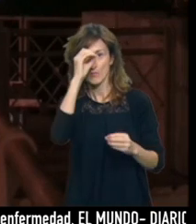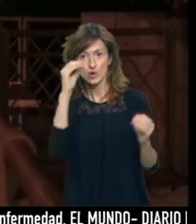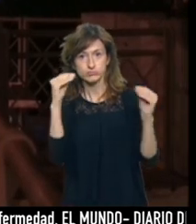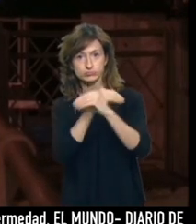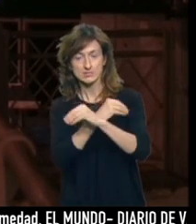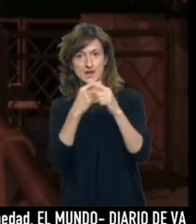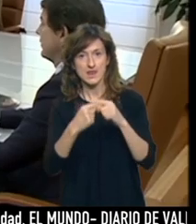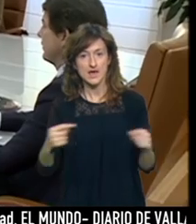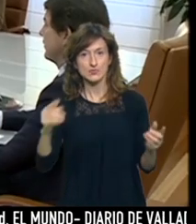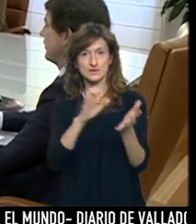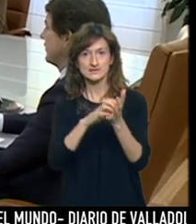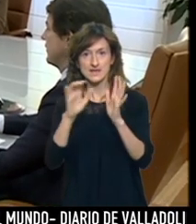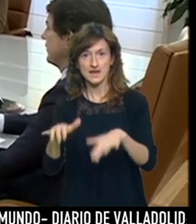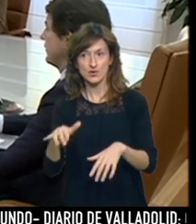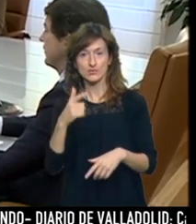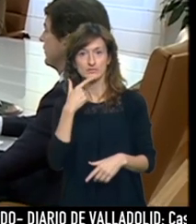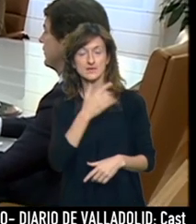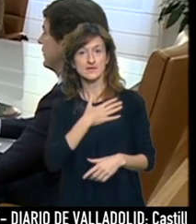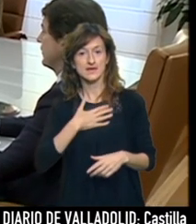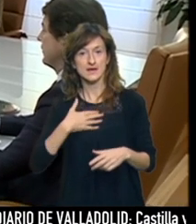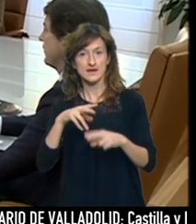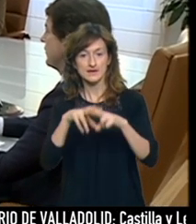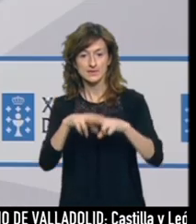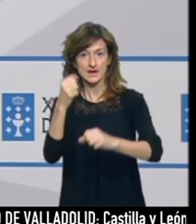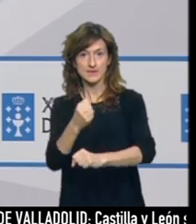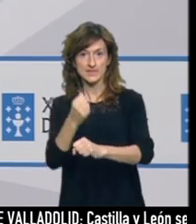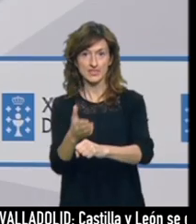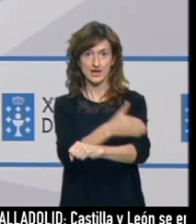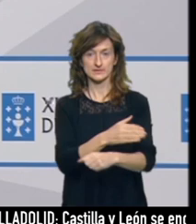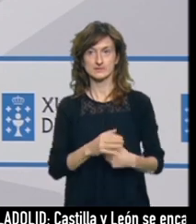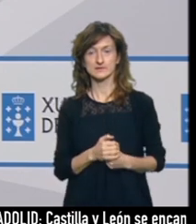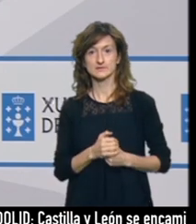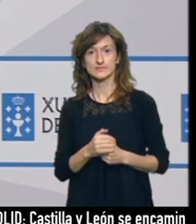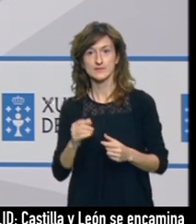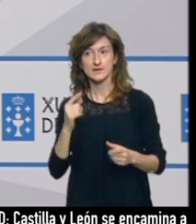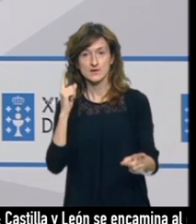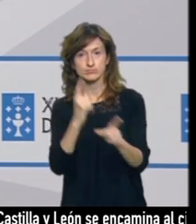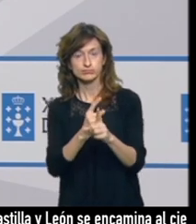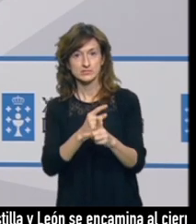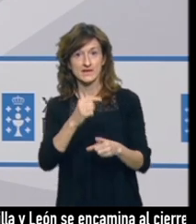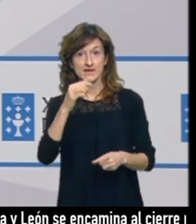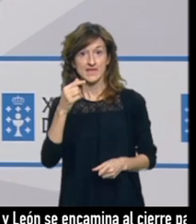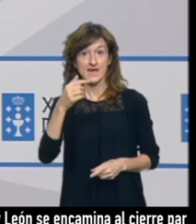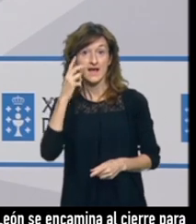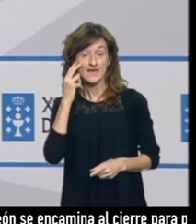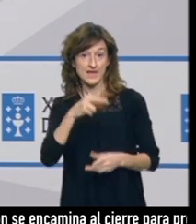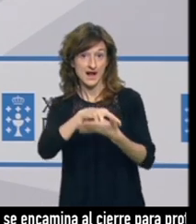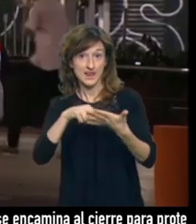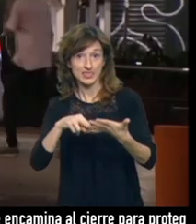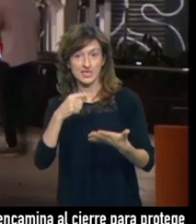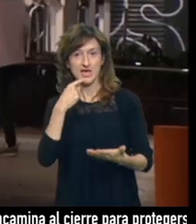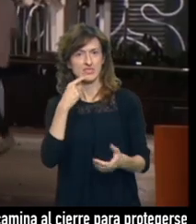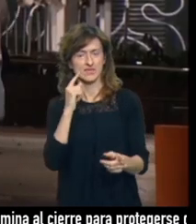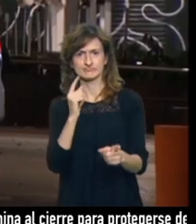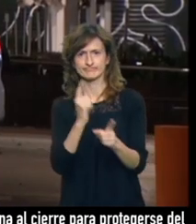plazo tan largo, el de Castilla y León, y aboga por revisarlo antes de Navidad. Oposición frontal la de Feijóo, que cree que se está generando alarmismo